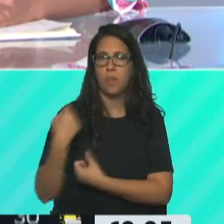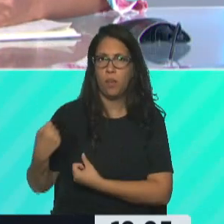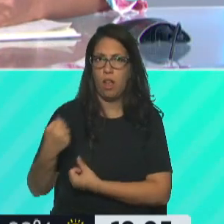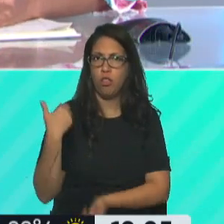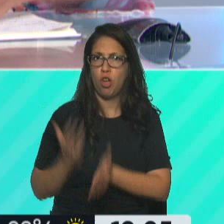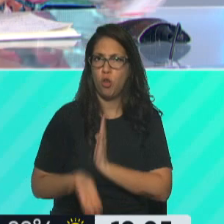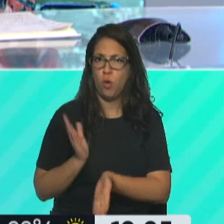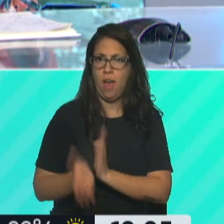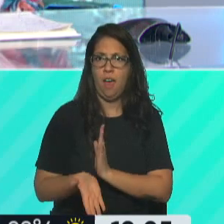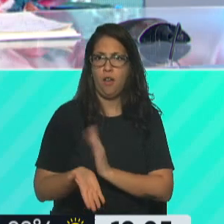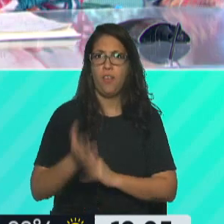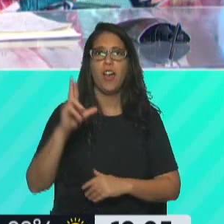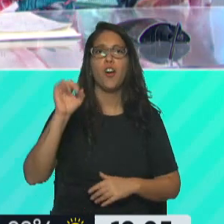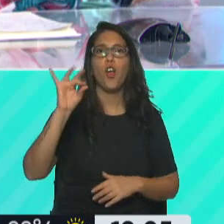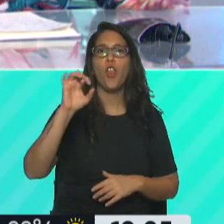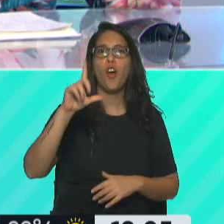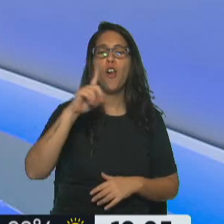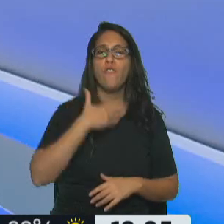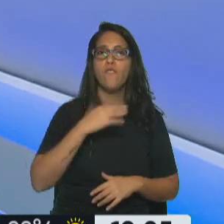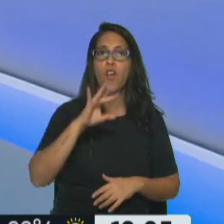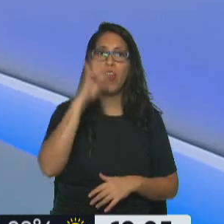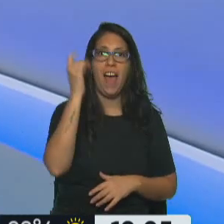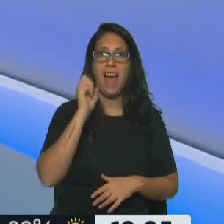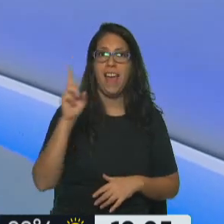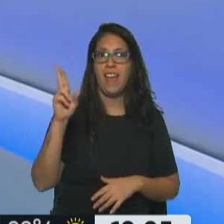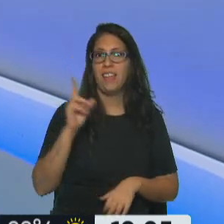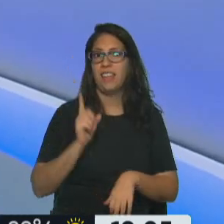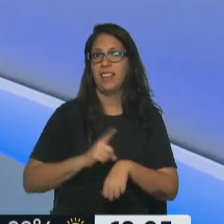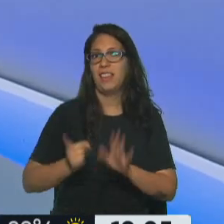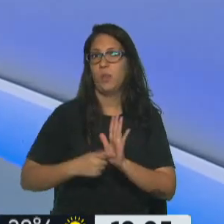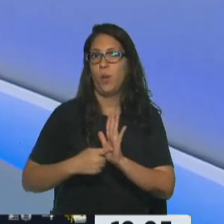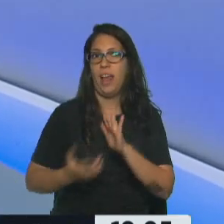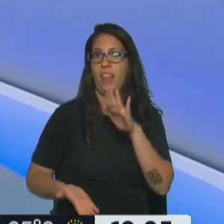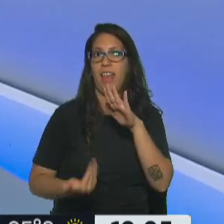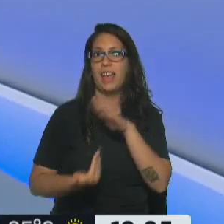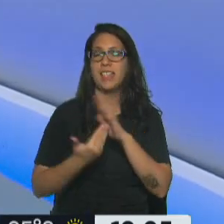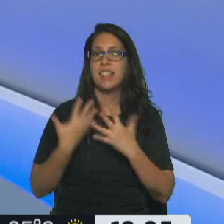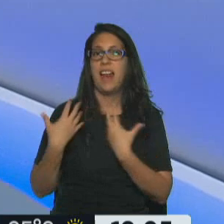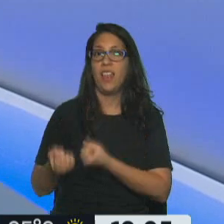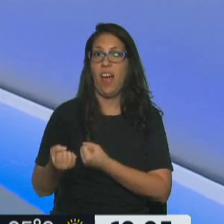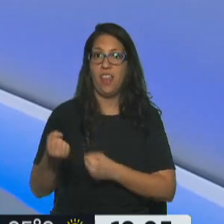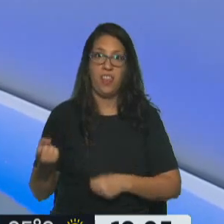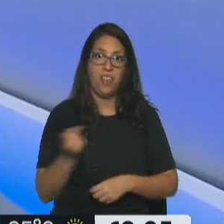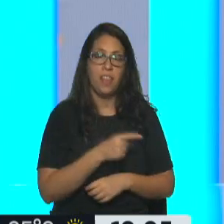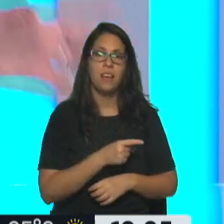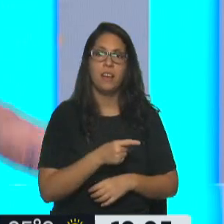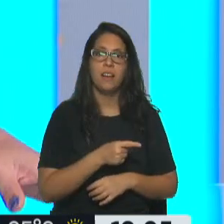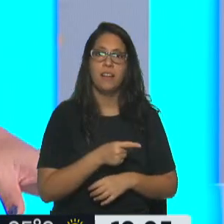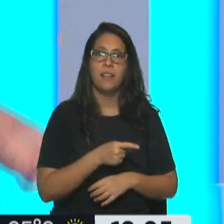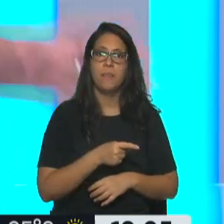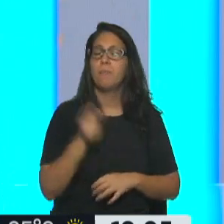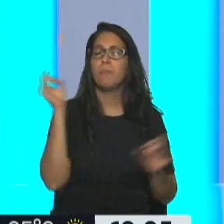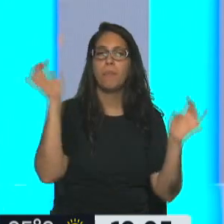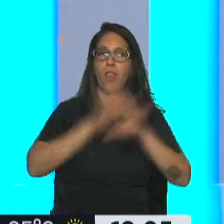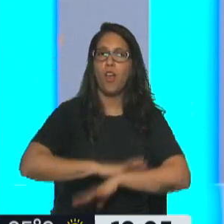torturado estamos hablando de Rodolfo da el titular de sanidad hermano de Héctor daer que perdón de alimentación